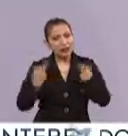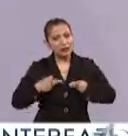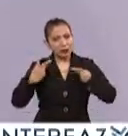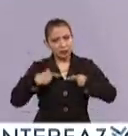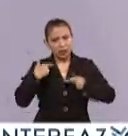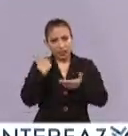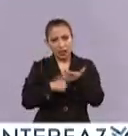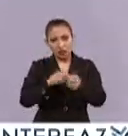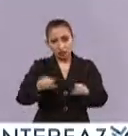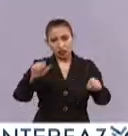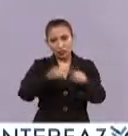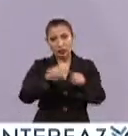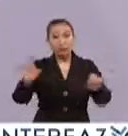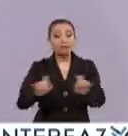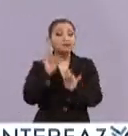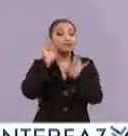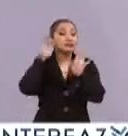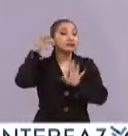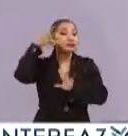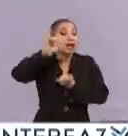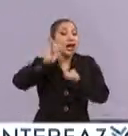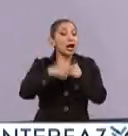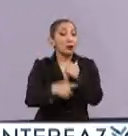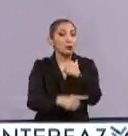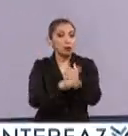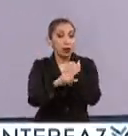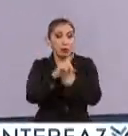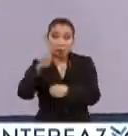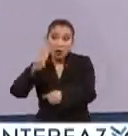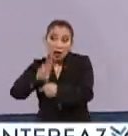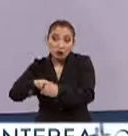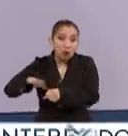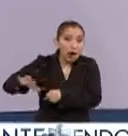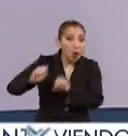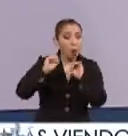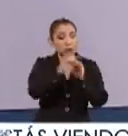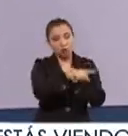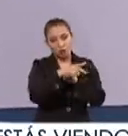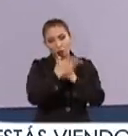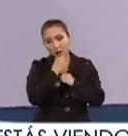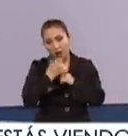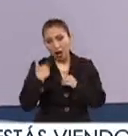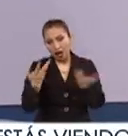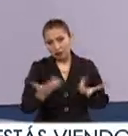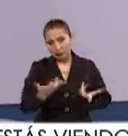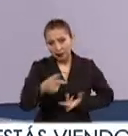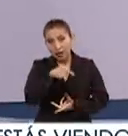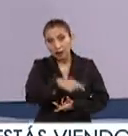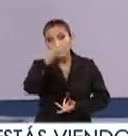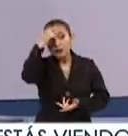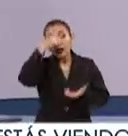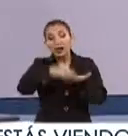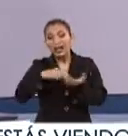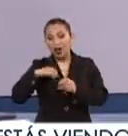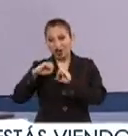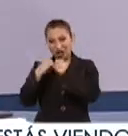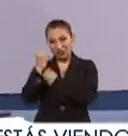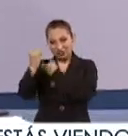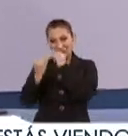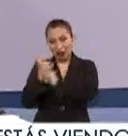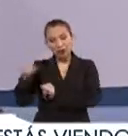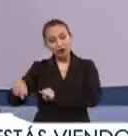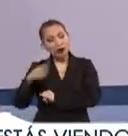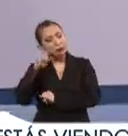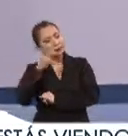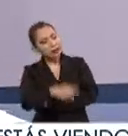actores sociales ante eventuales desastres causados por eventos naturales o por el hombre ha fortalecido la creencia de los organismos